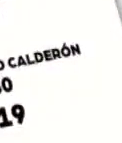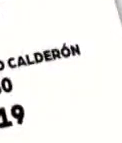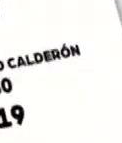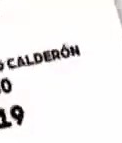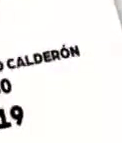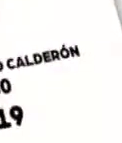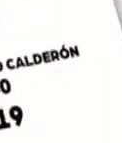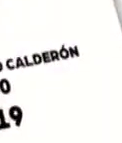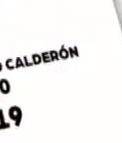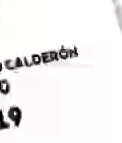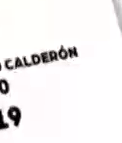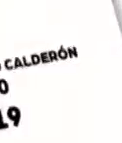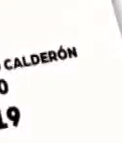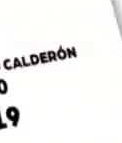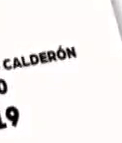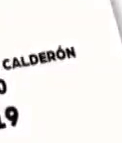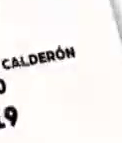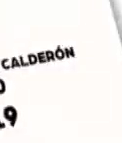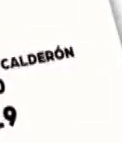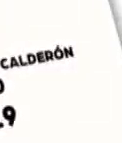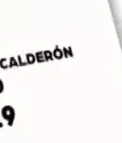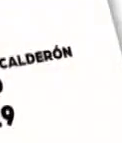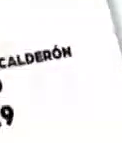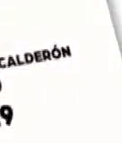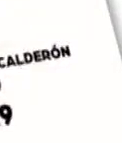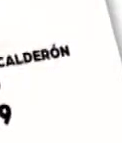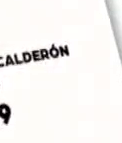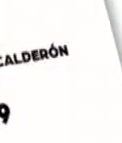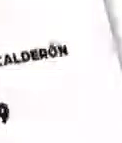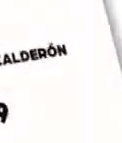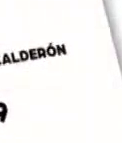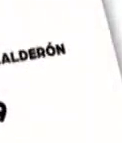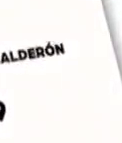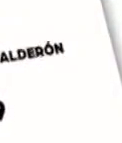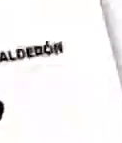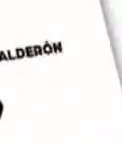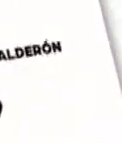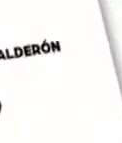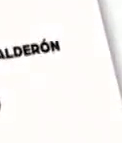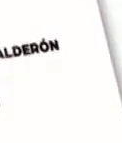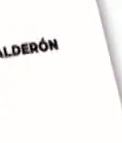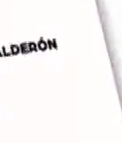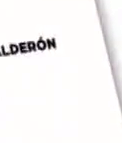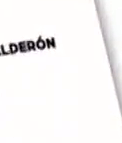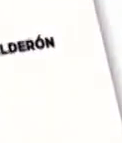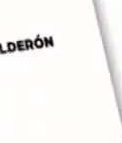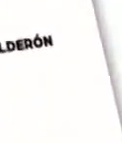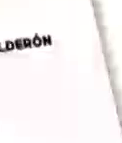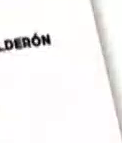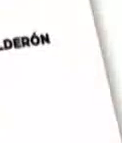ayuda. Cualquier donación usted puede realizarla al Banco de Guayaquil, en la cuenta de ahorros